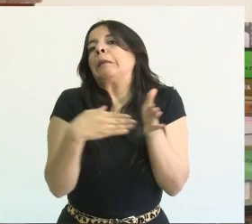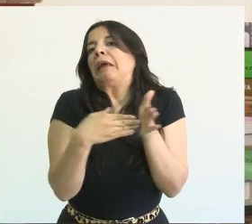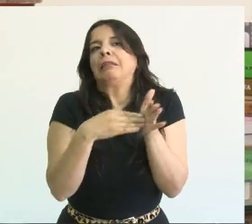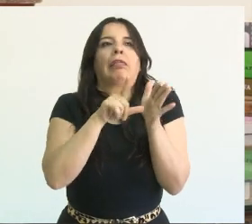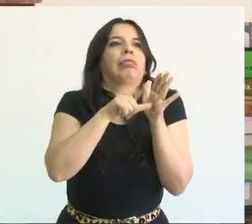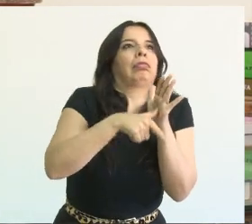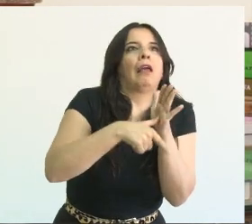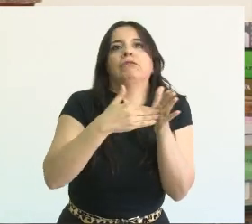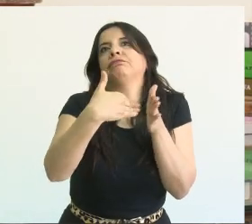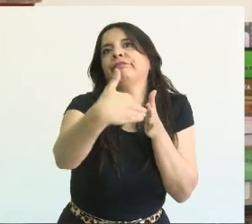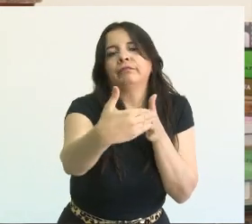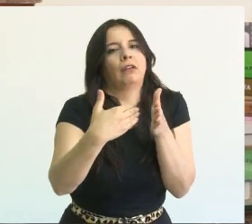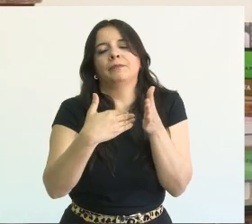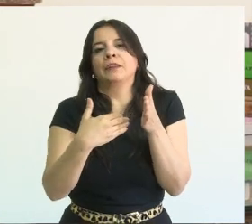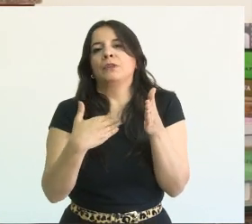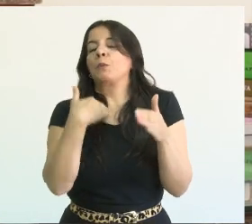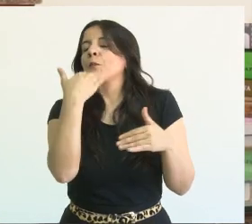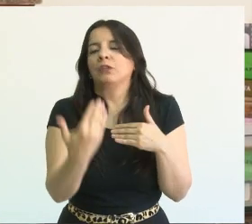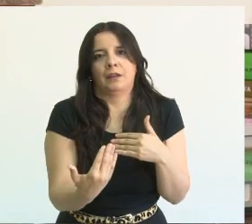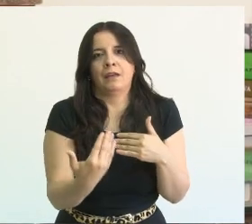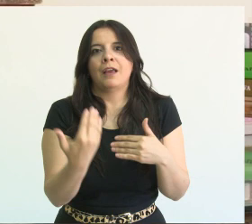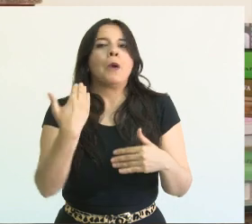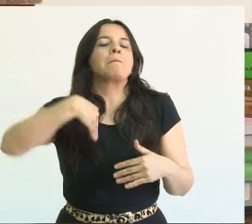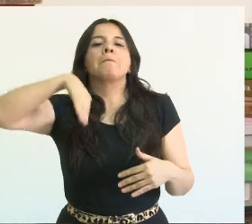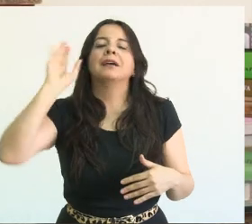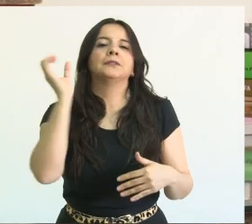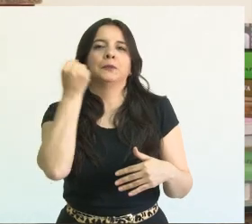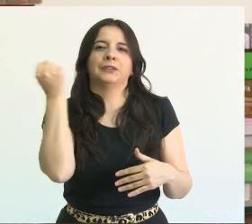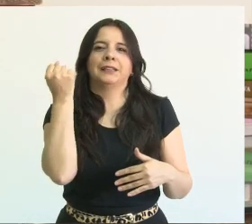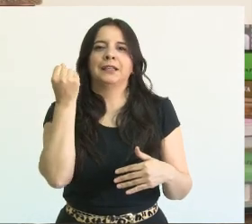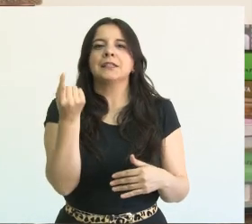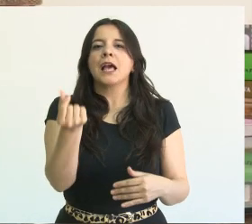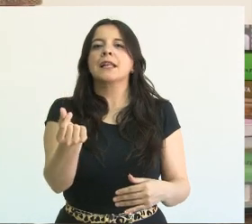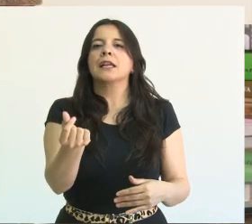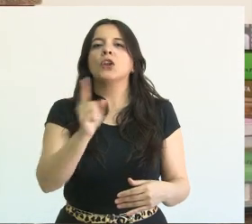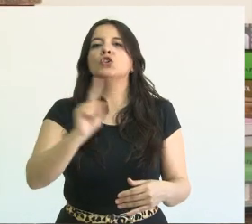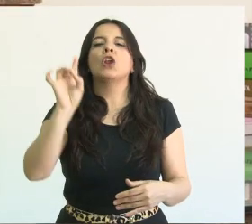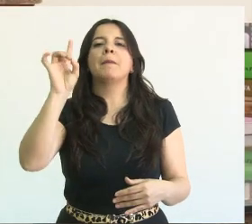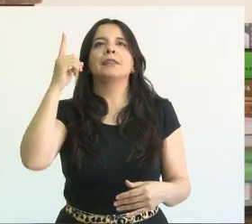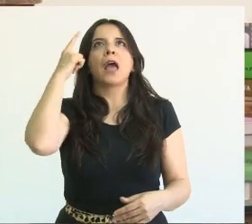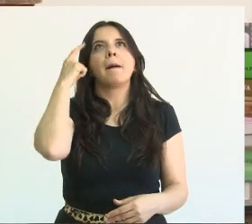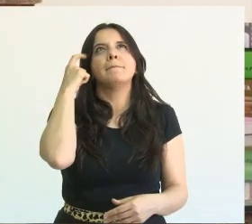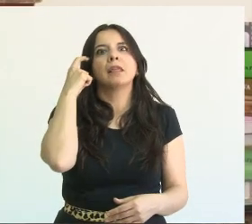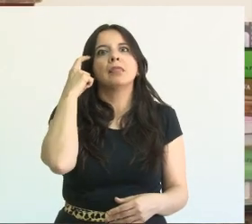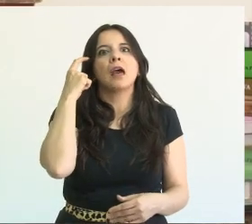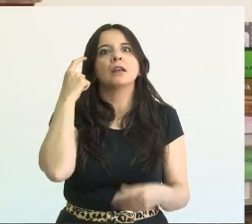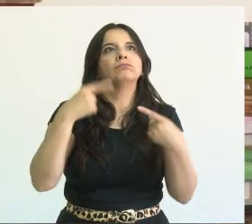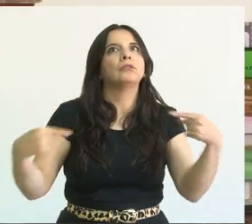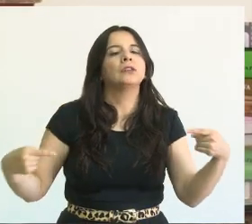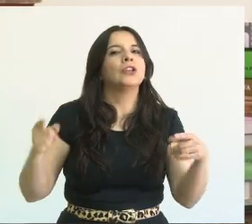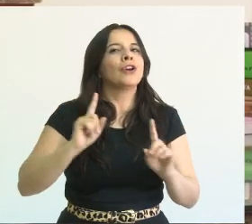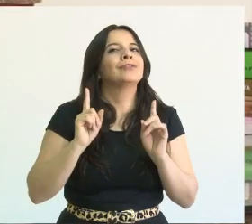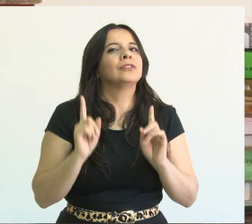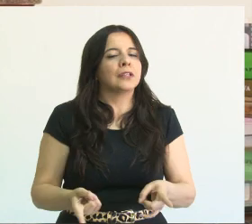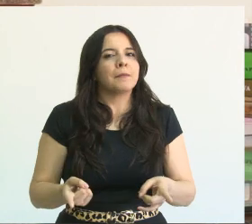ser más o menos larga, pero va a ser rica, no solamente en términos de la formación